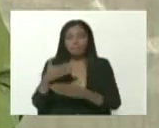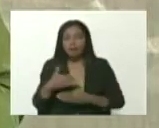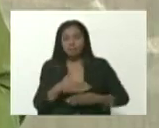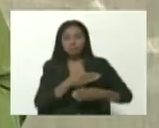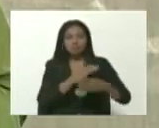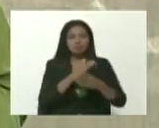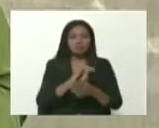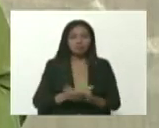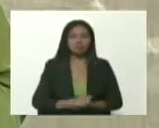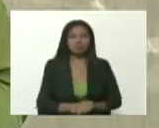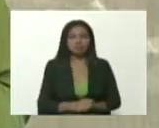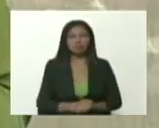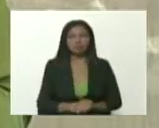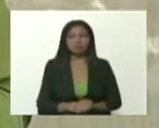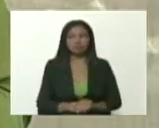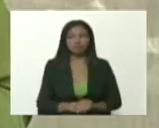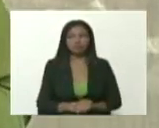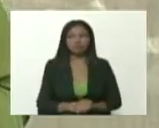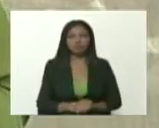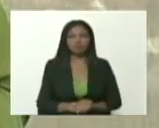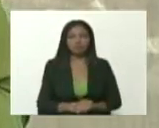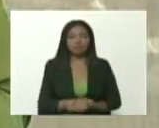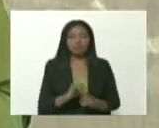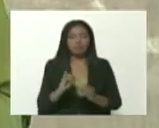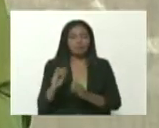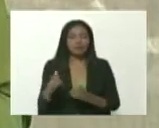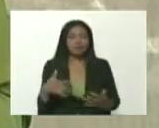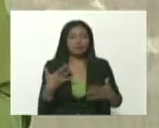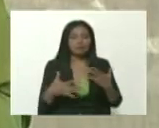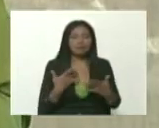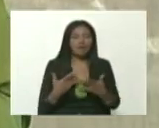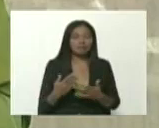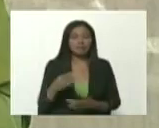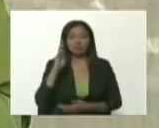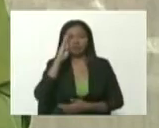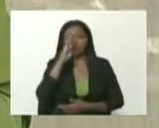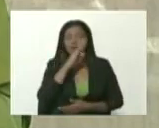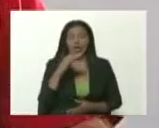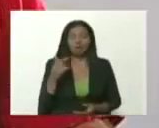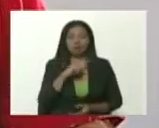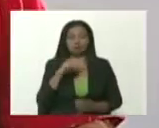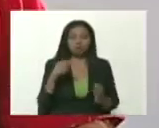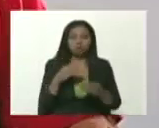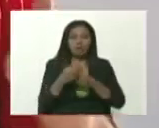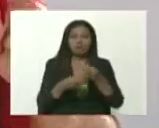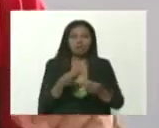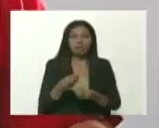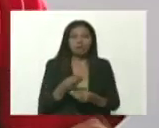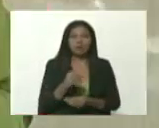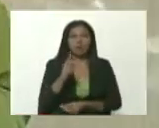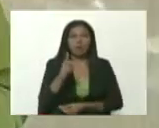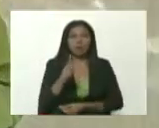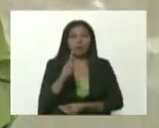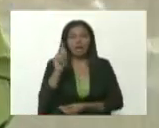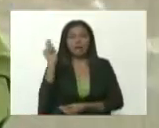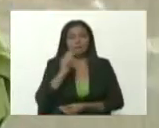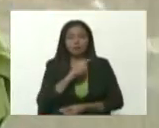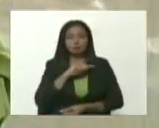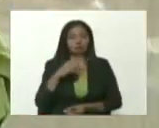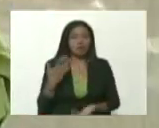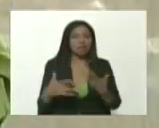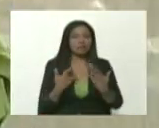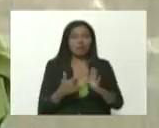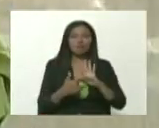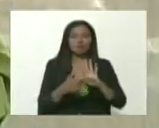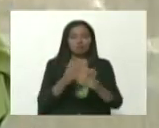compartiendo. Estas actividades, Diosdado, Márquez, tenemos que hacerlas por lo menos, mínimo una vez al mes, mínimo.